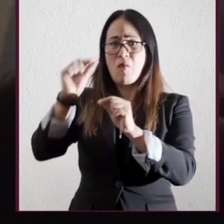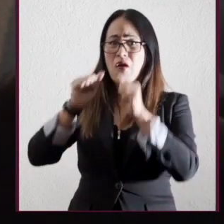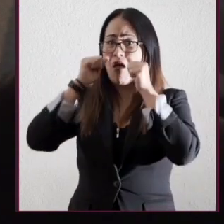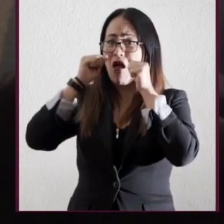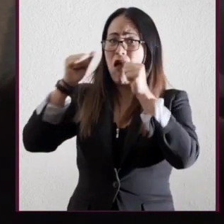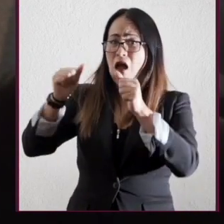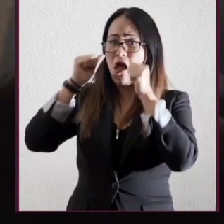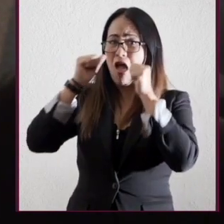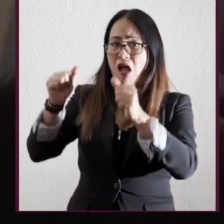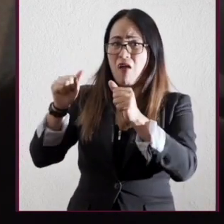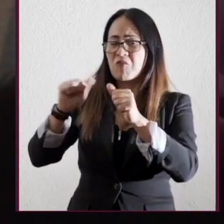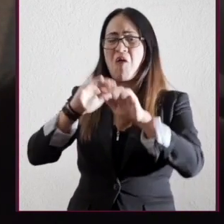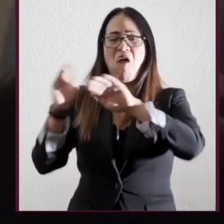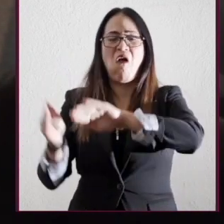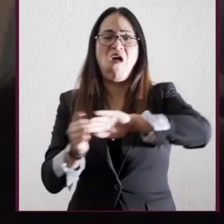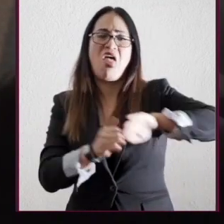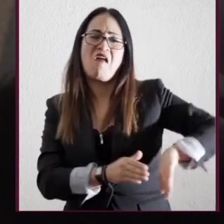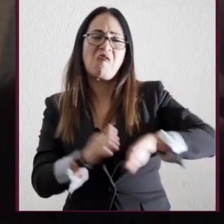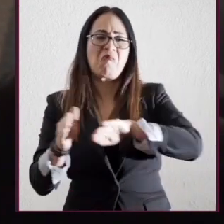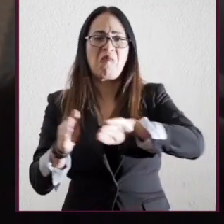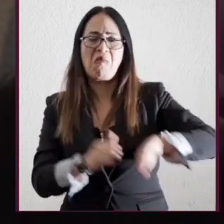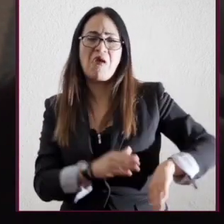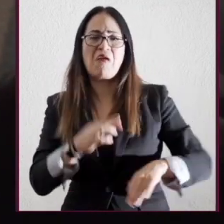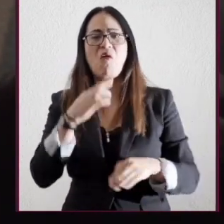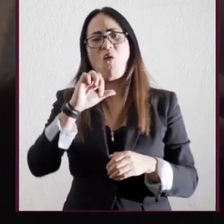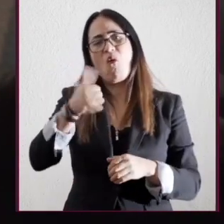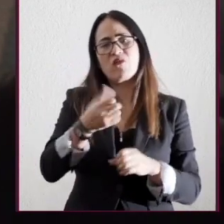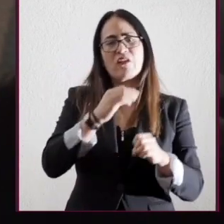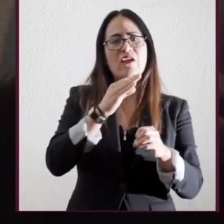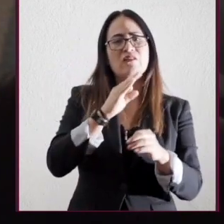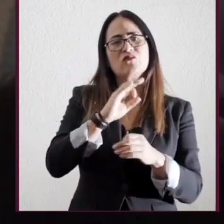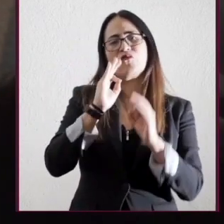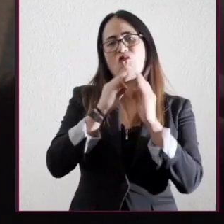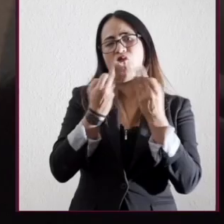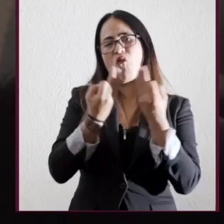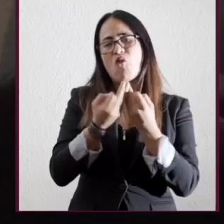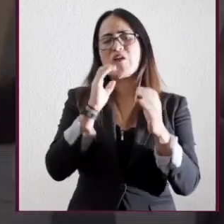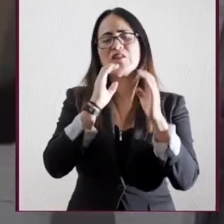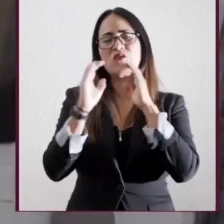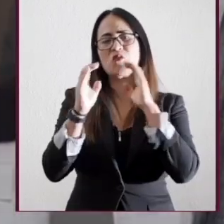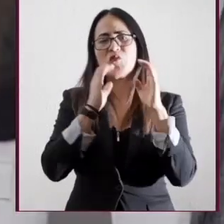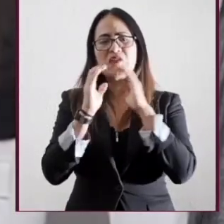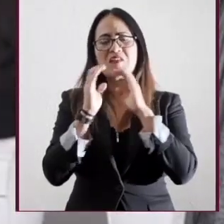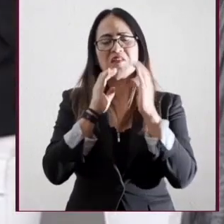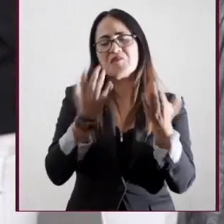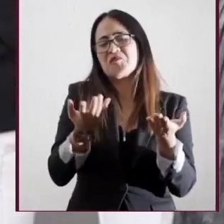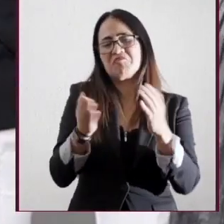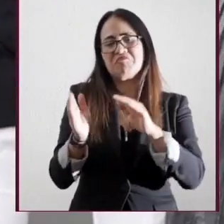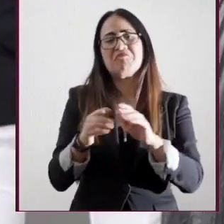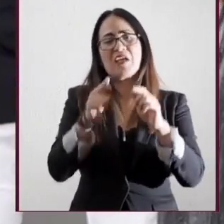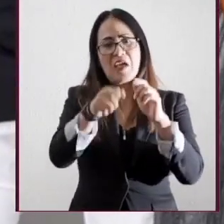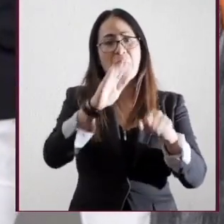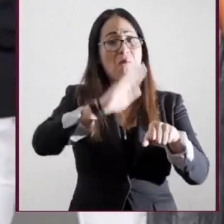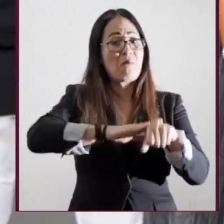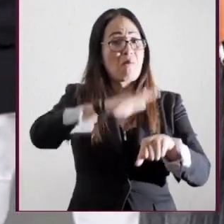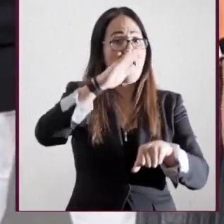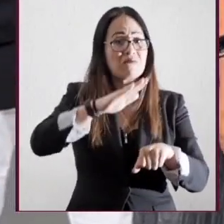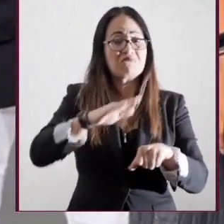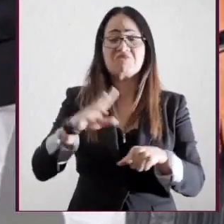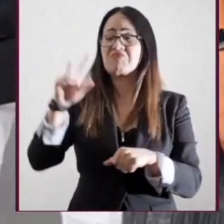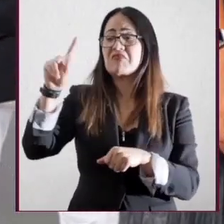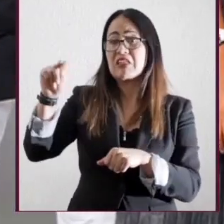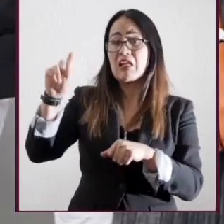precisamente a través de estas plataformas digitales, la televisión poco a poco ha ido cediendo terreno a otras manifestaciones, a